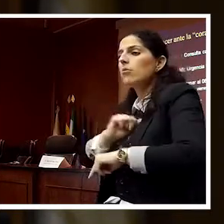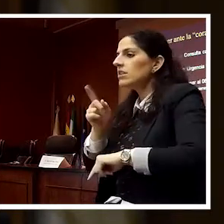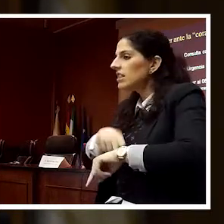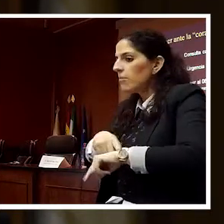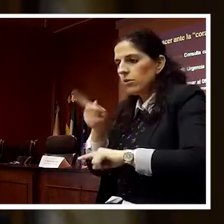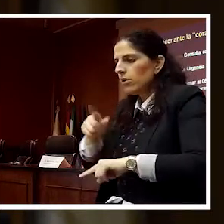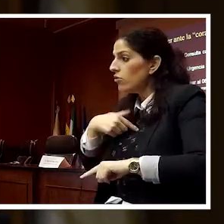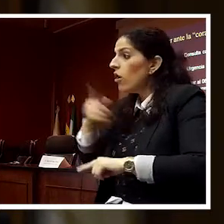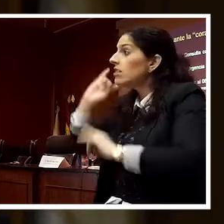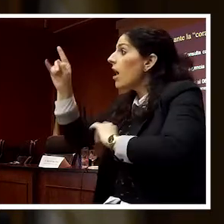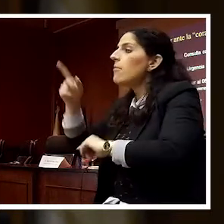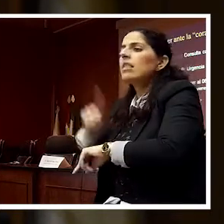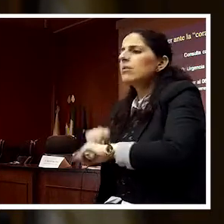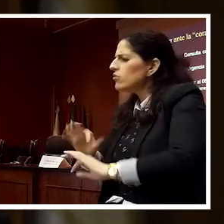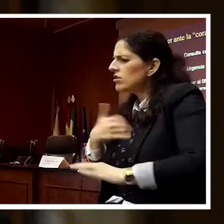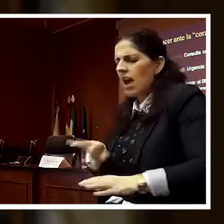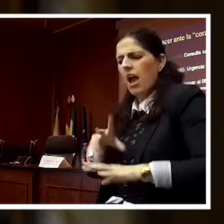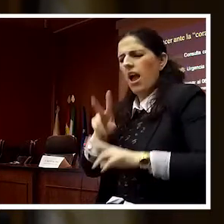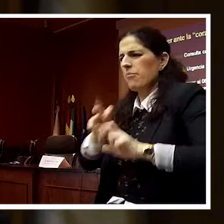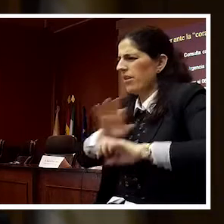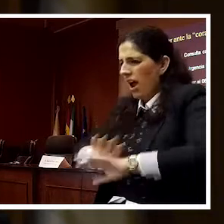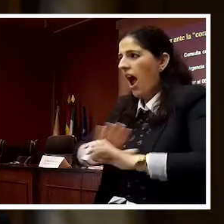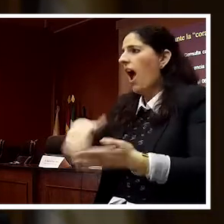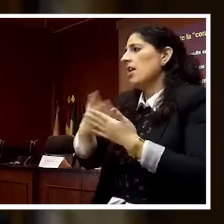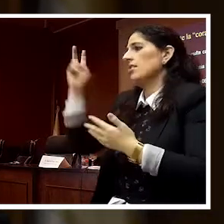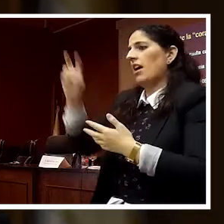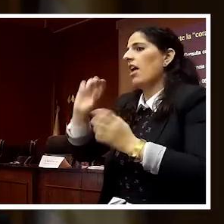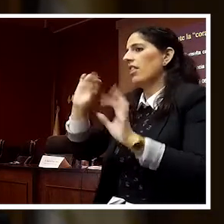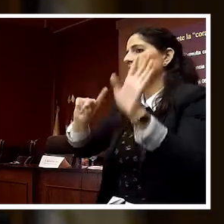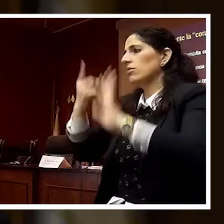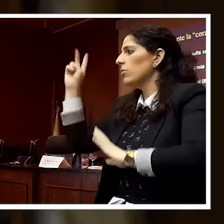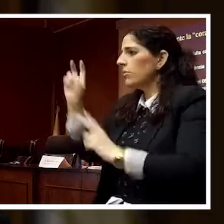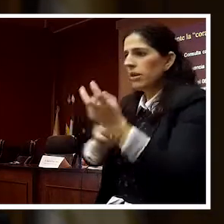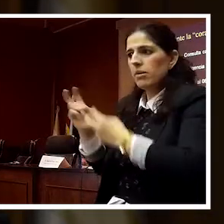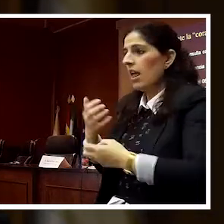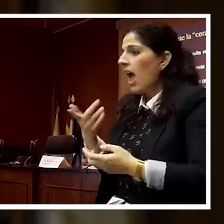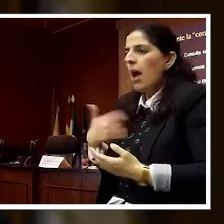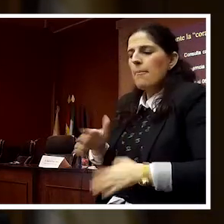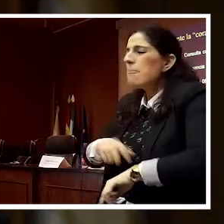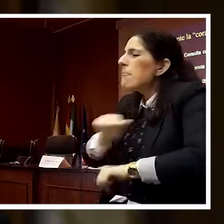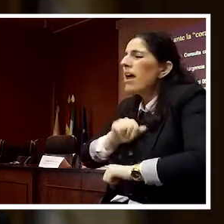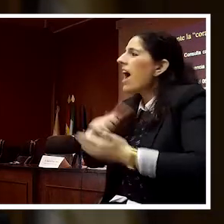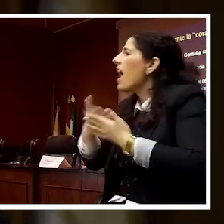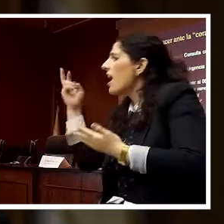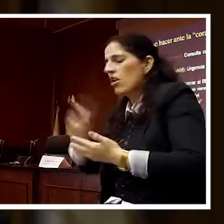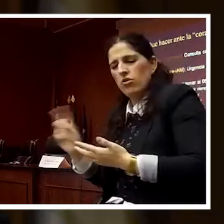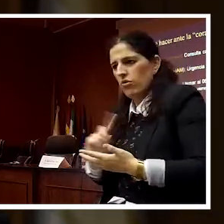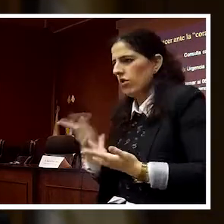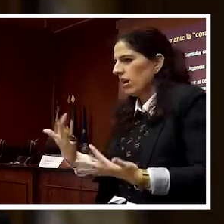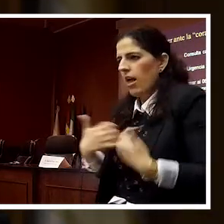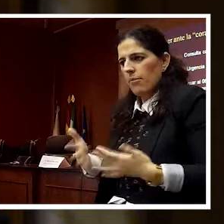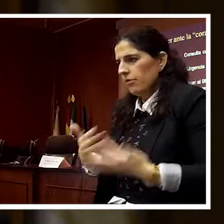podemos llegar a desarrollar hasta la llegada del sistema de emergencias, traslado urgente al hospital